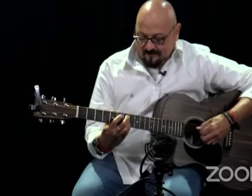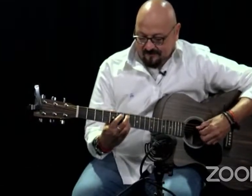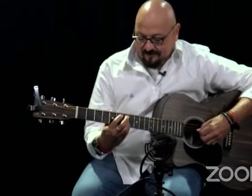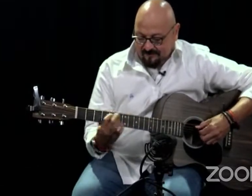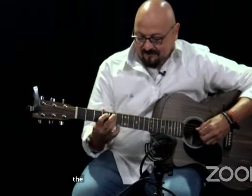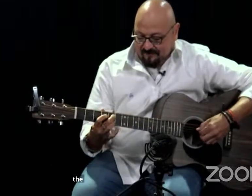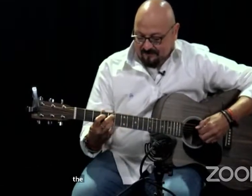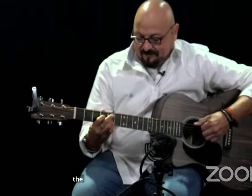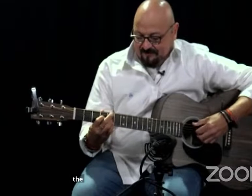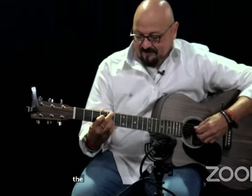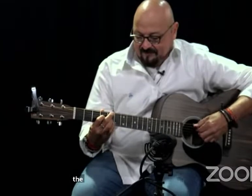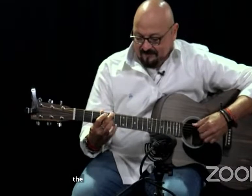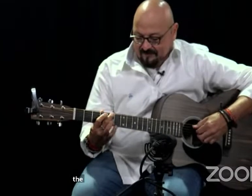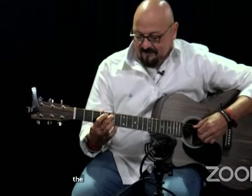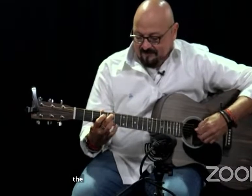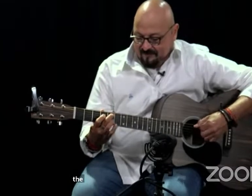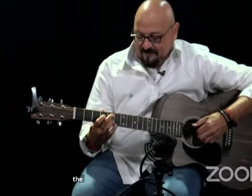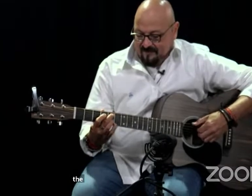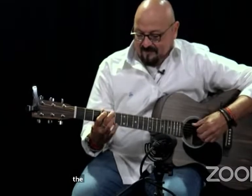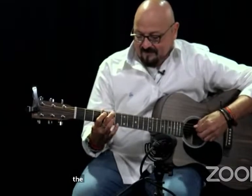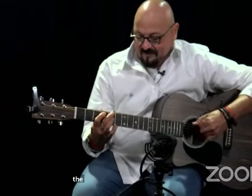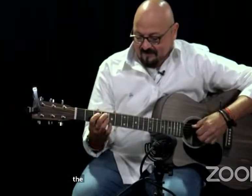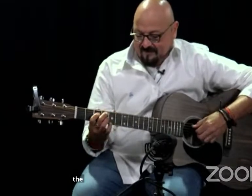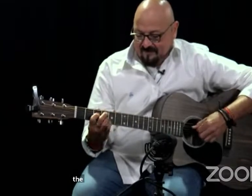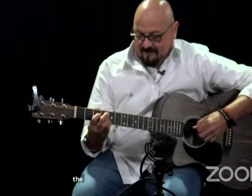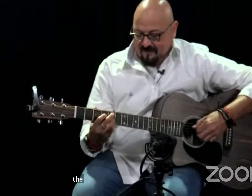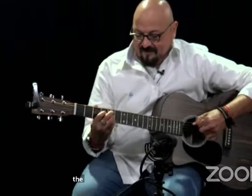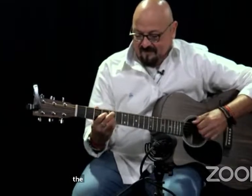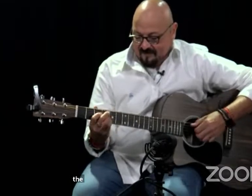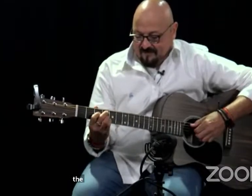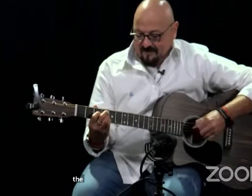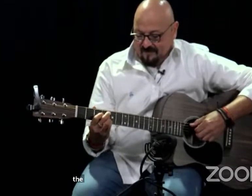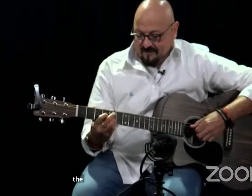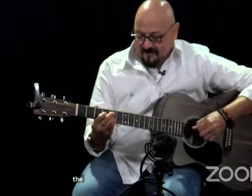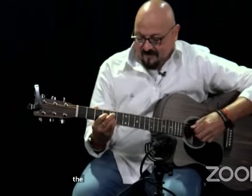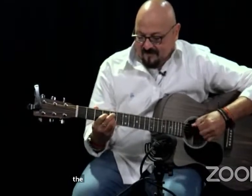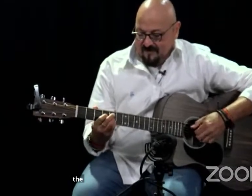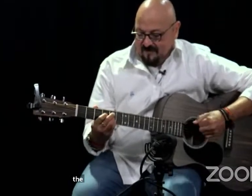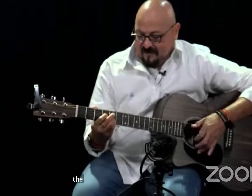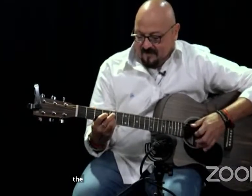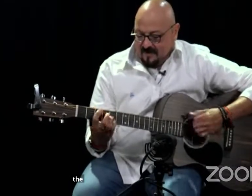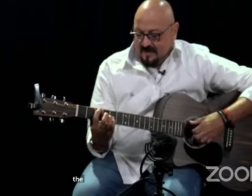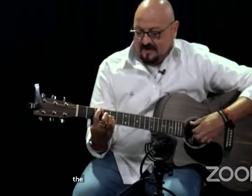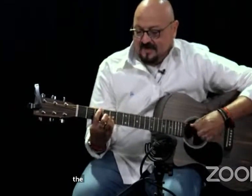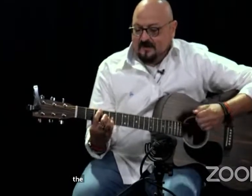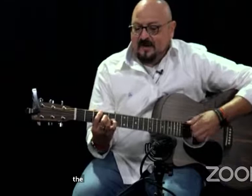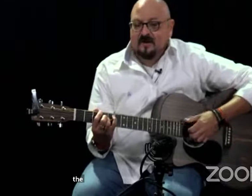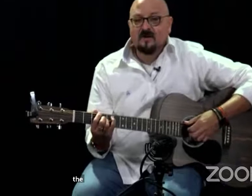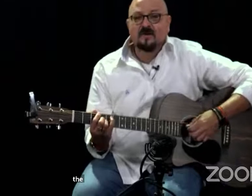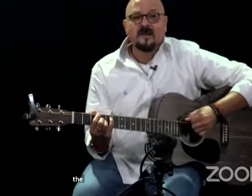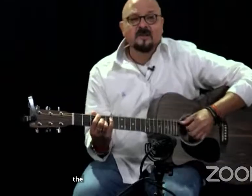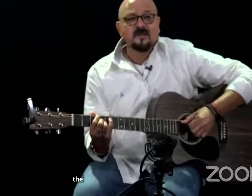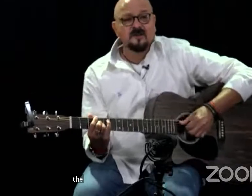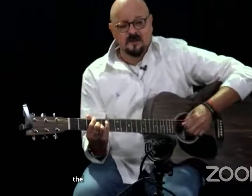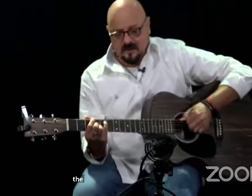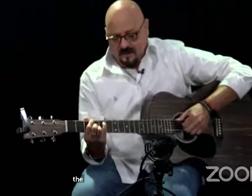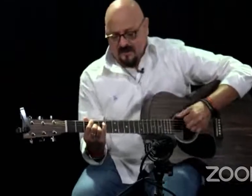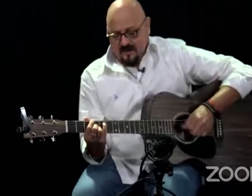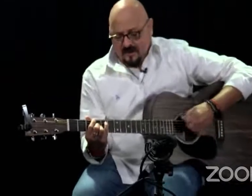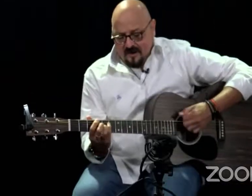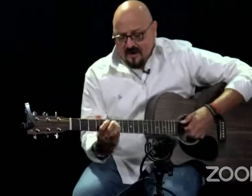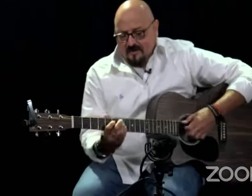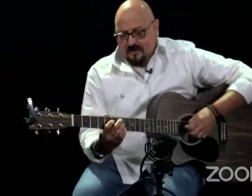Mm-hmm. debajo del